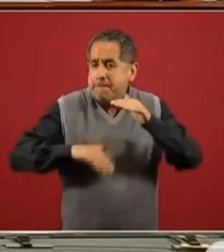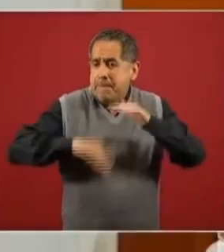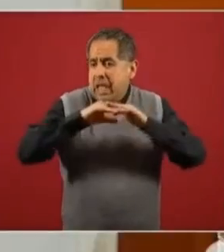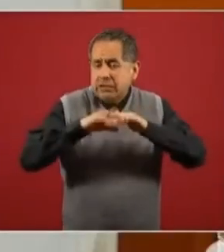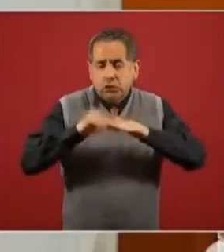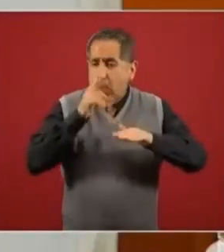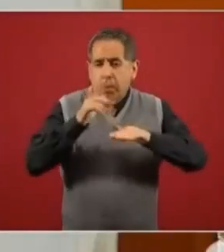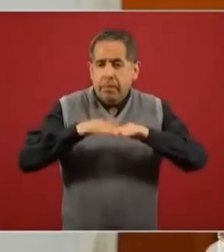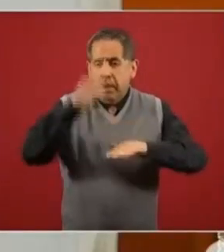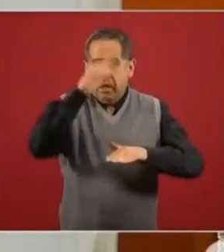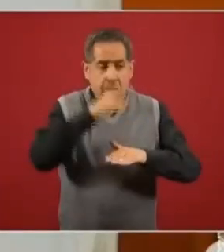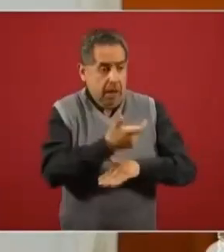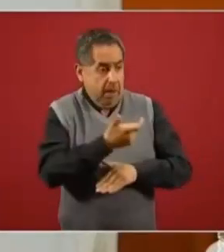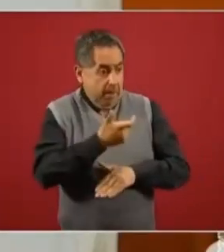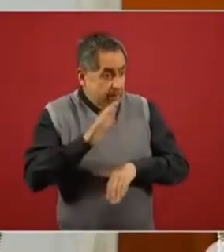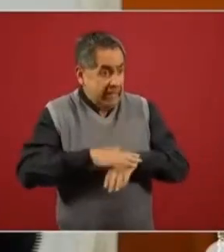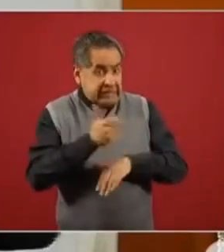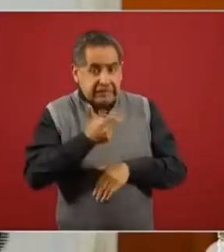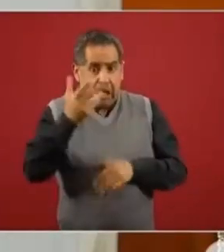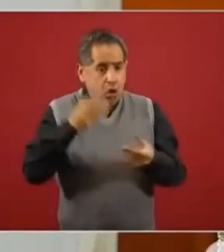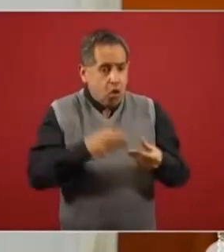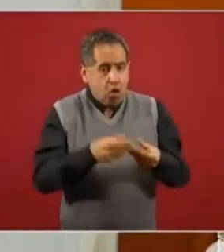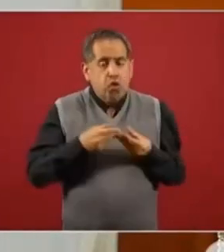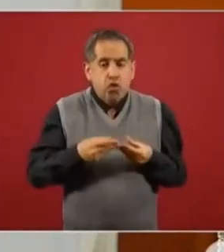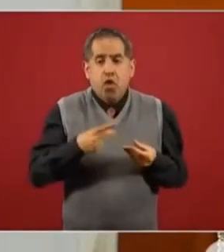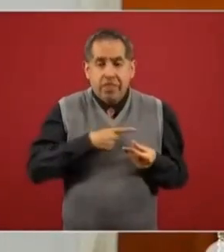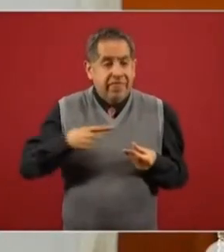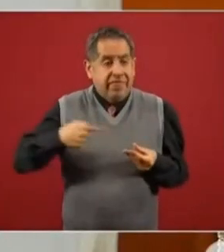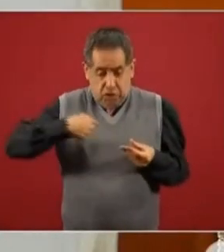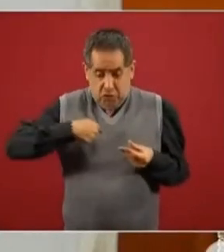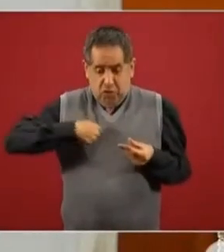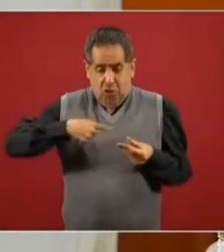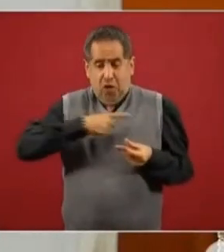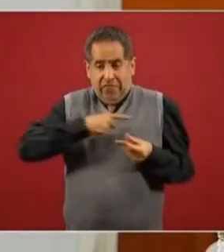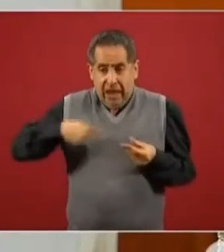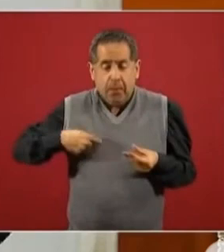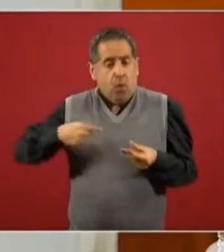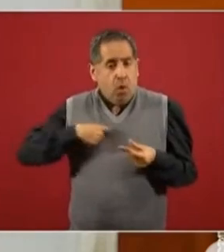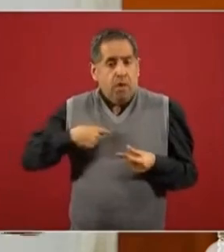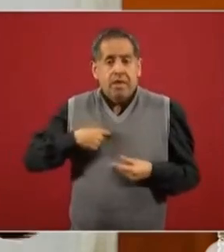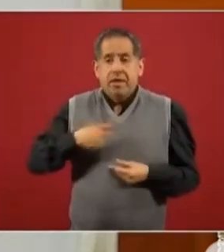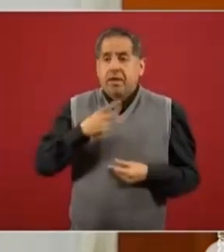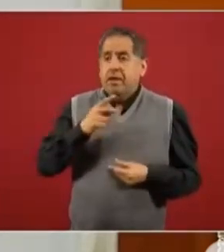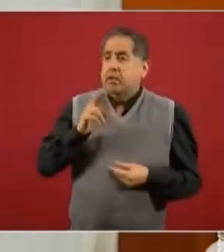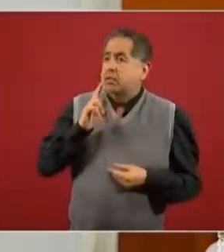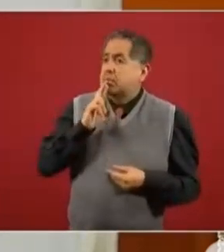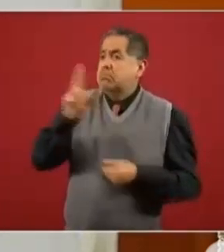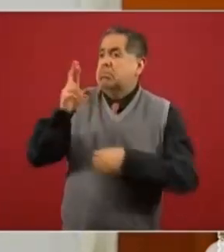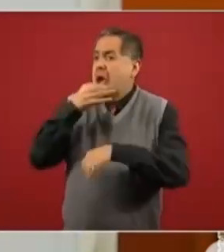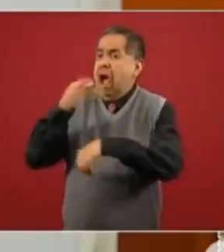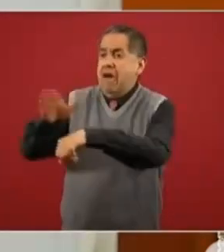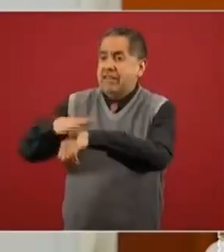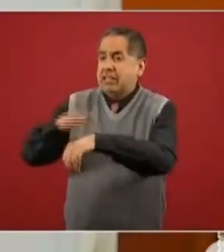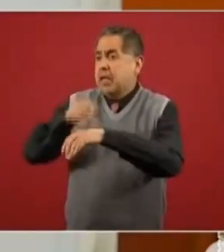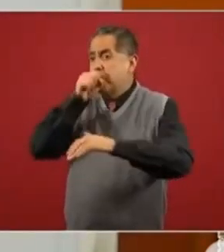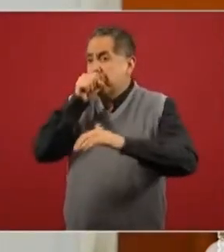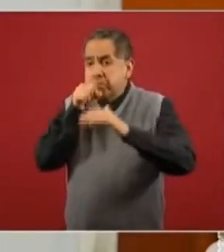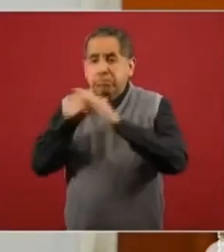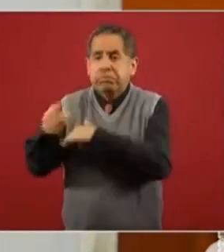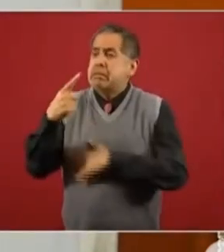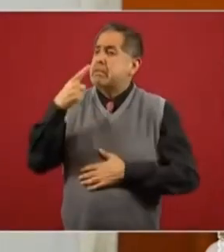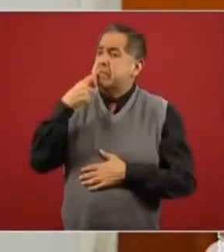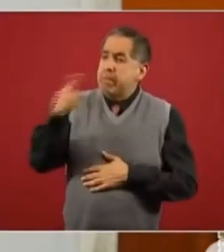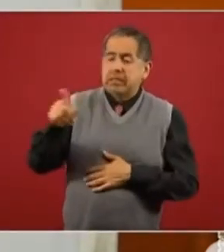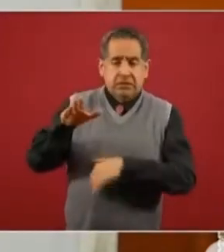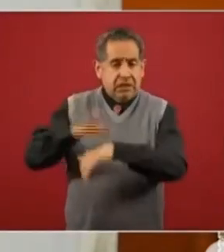público y me lo vendieron más caro, yo tengo también el deber de notificarlo, de reportarlo,